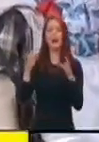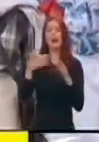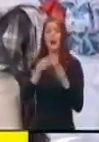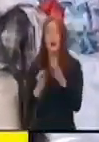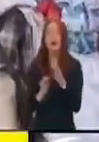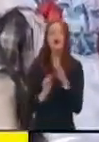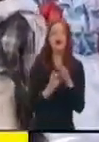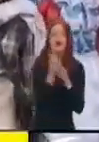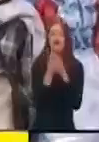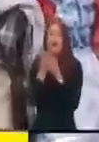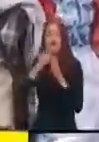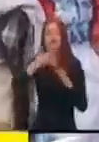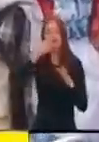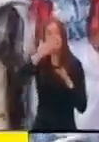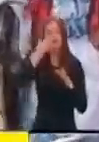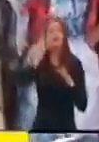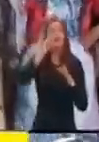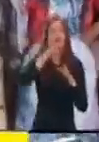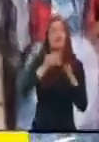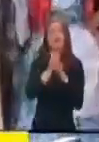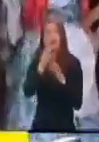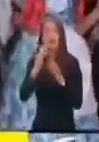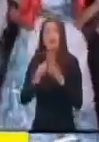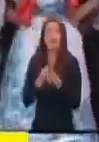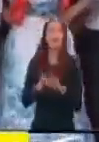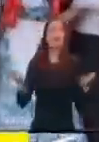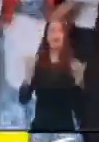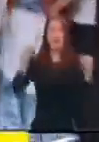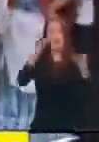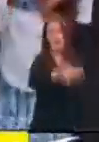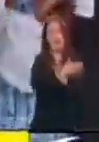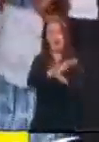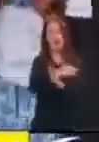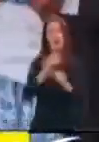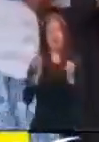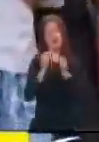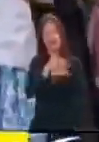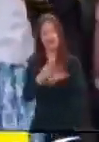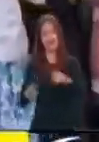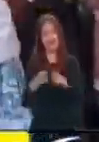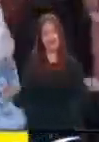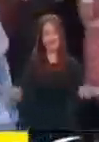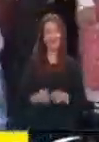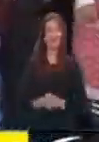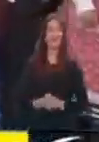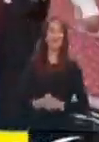un gran desfile por las calles del municipio. Los detalles en minutos.